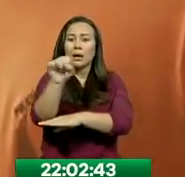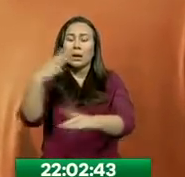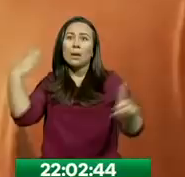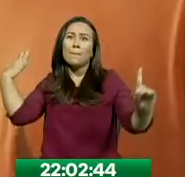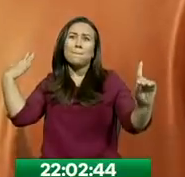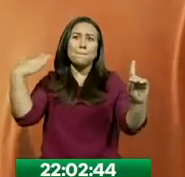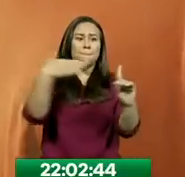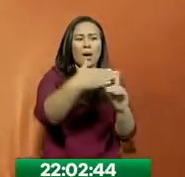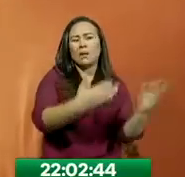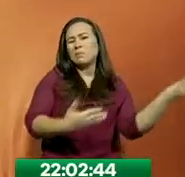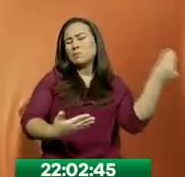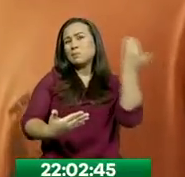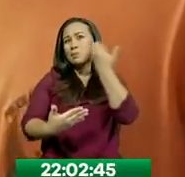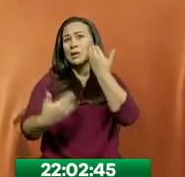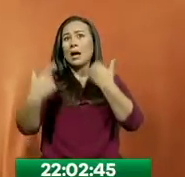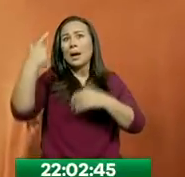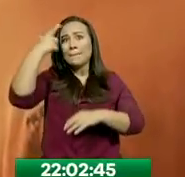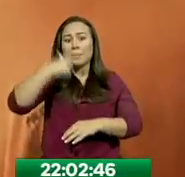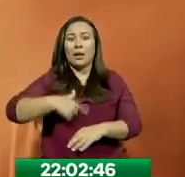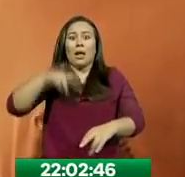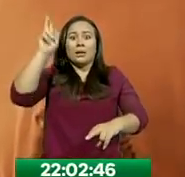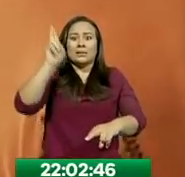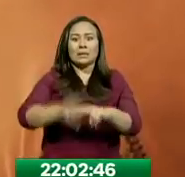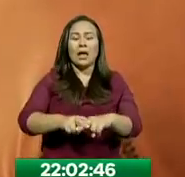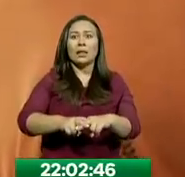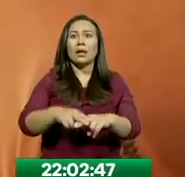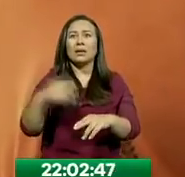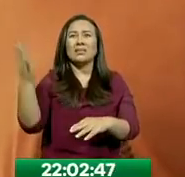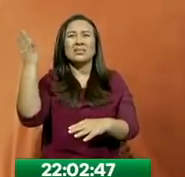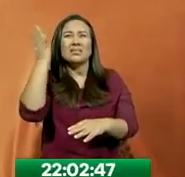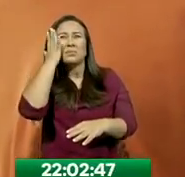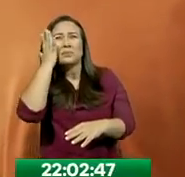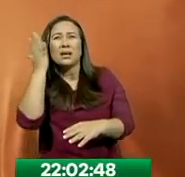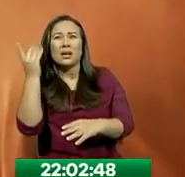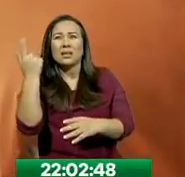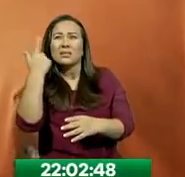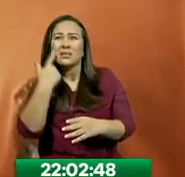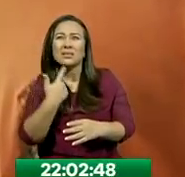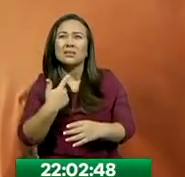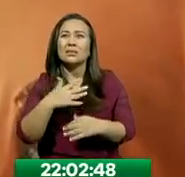quedó ahí, cayó como sentada. Todo el golpe lo aguantó así, cayó sentada.